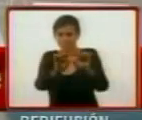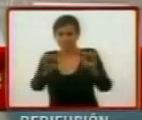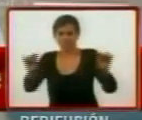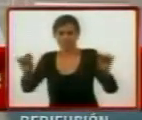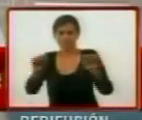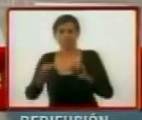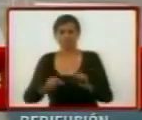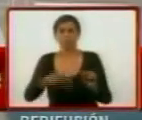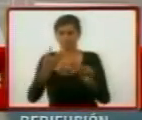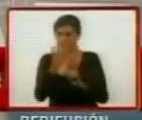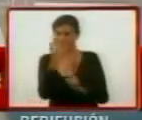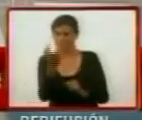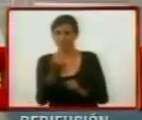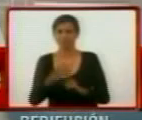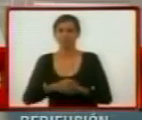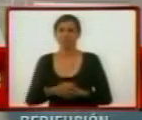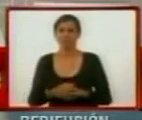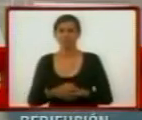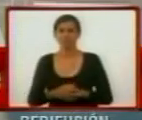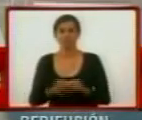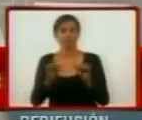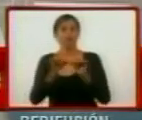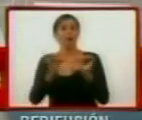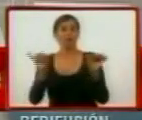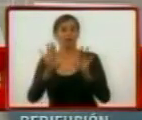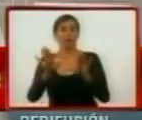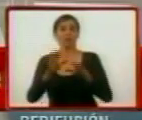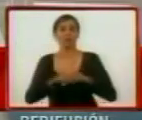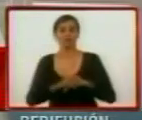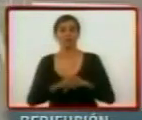rpc-venezuela.gov.be. Y esta muestra física permanecerá en este museo